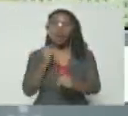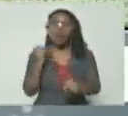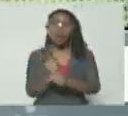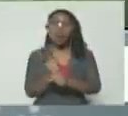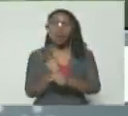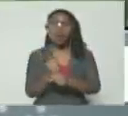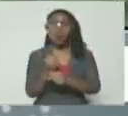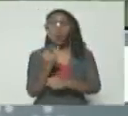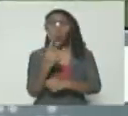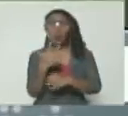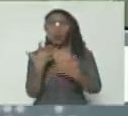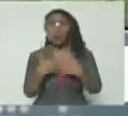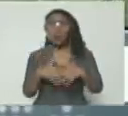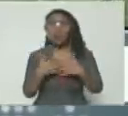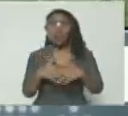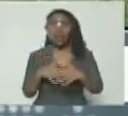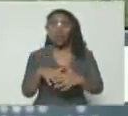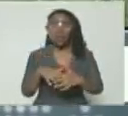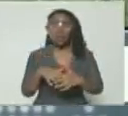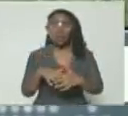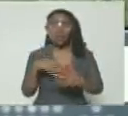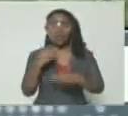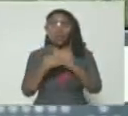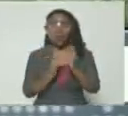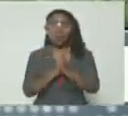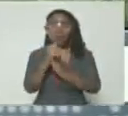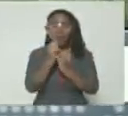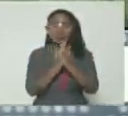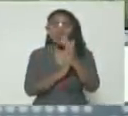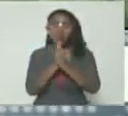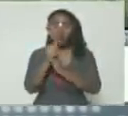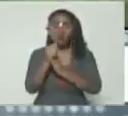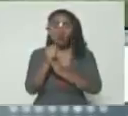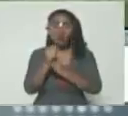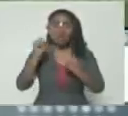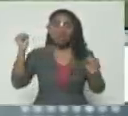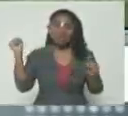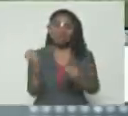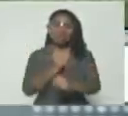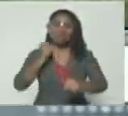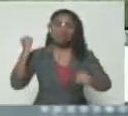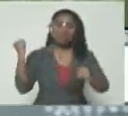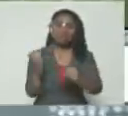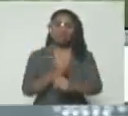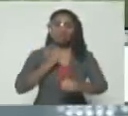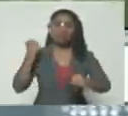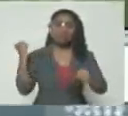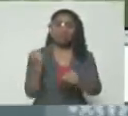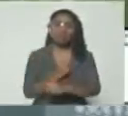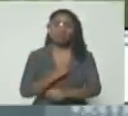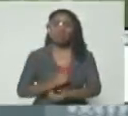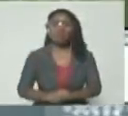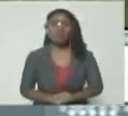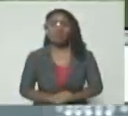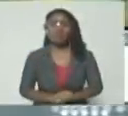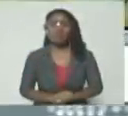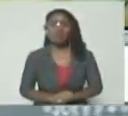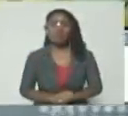cuántos empresarios, empresarias, emprendedores, emprendedoras, trabajadores, trabajadoras. ¿Ah?